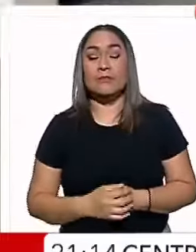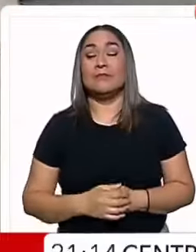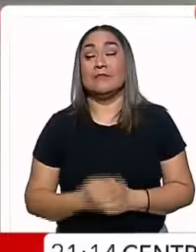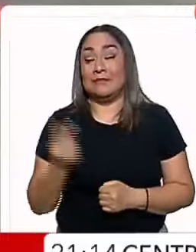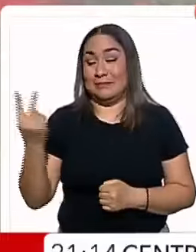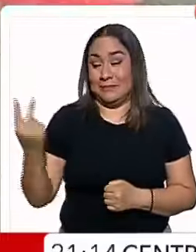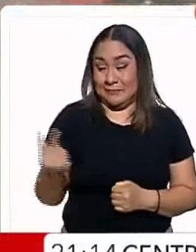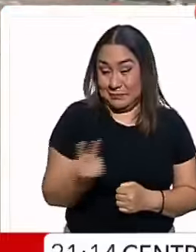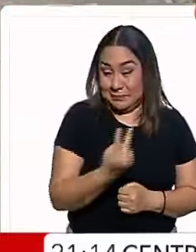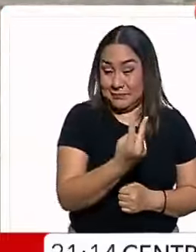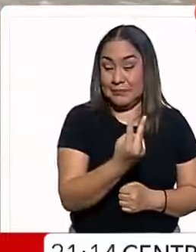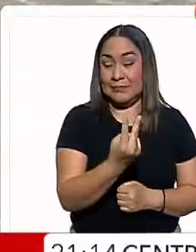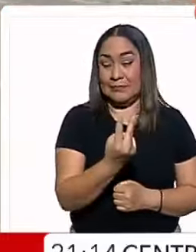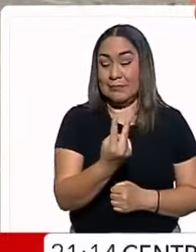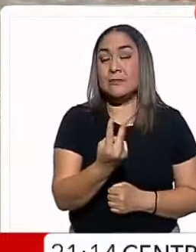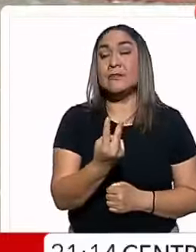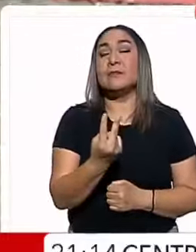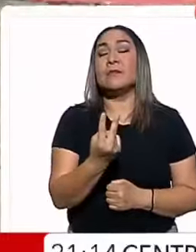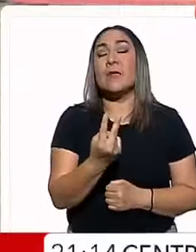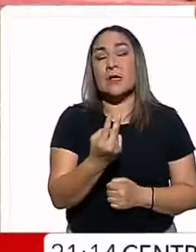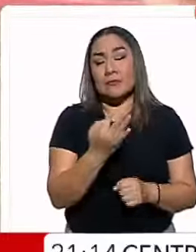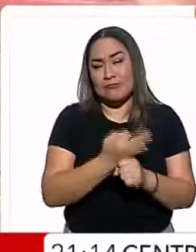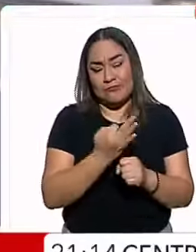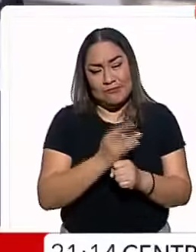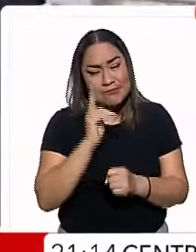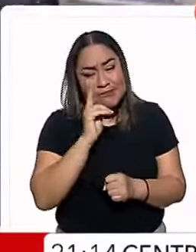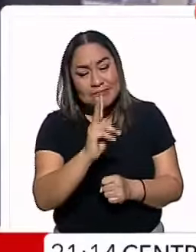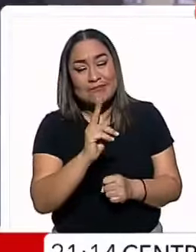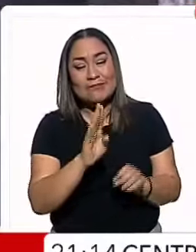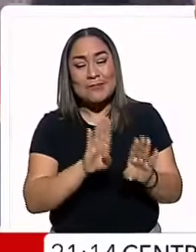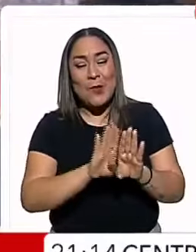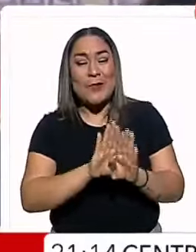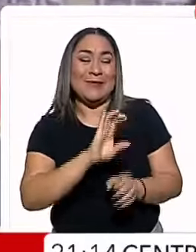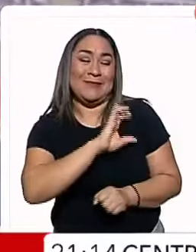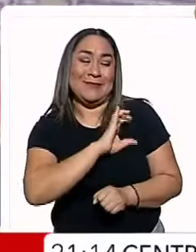pareja, una vez más, se le pidió una muestra de afecto.